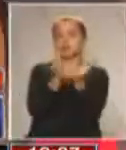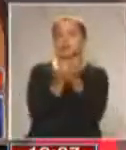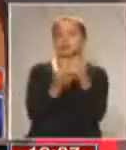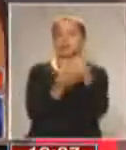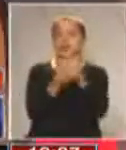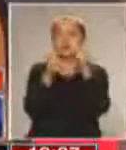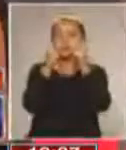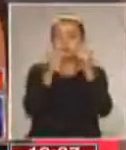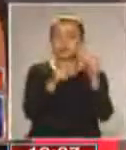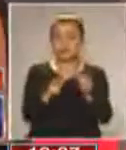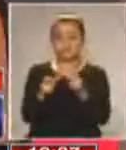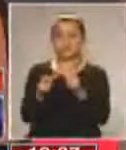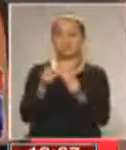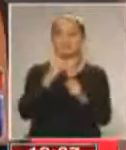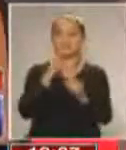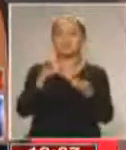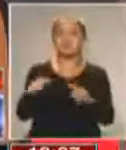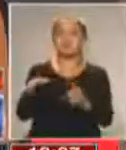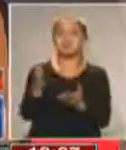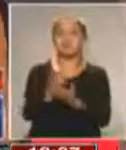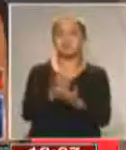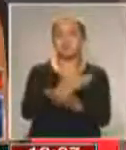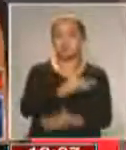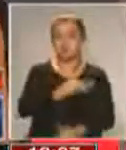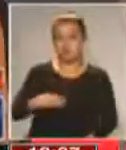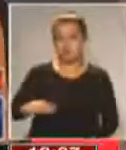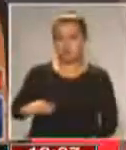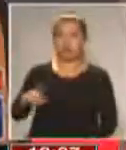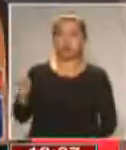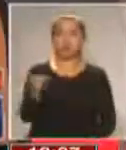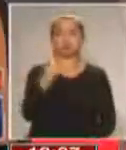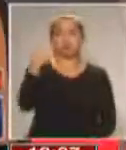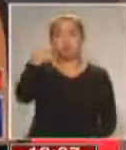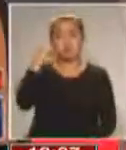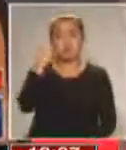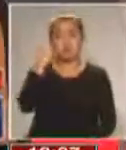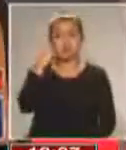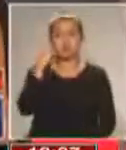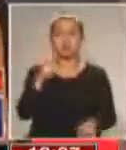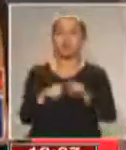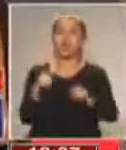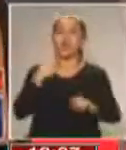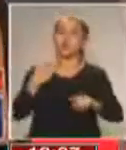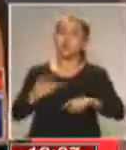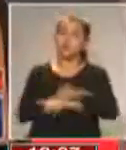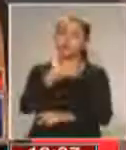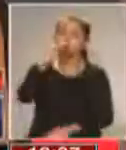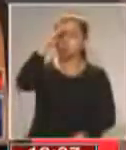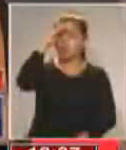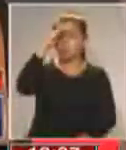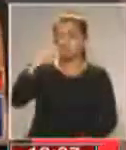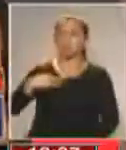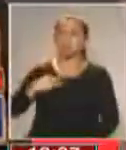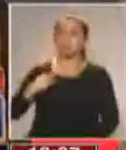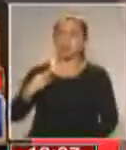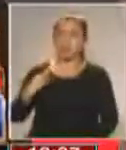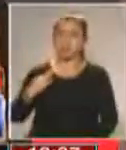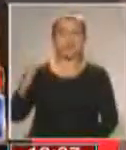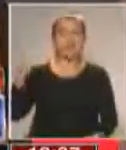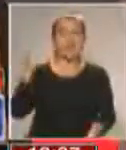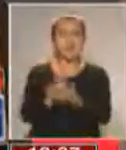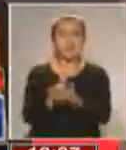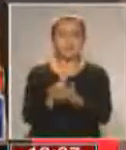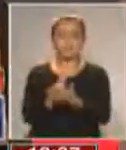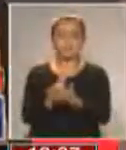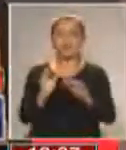que está llevando a cabo el propio gobierno. Por lo tanto, nosotros creemos que acá se afectan las confianzas ciudadanas y exigimos un